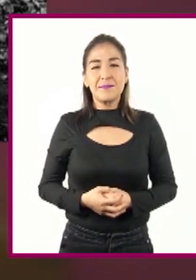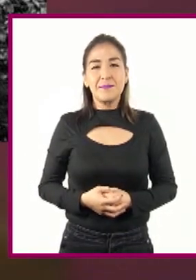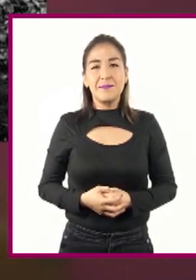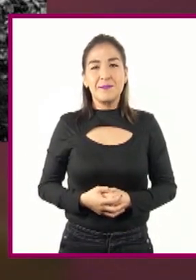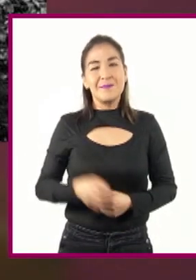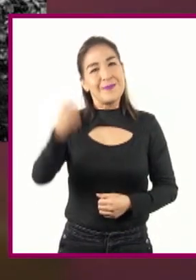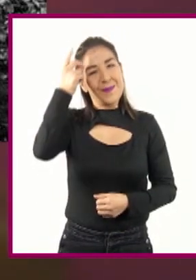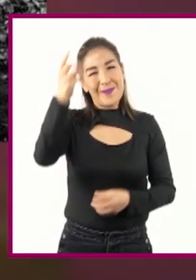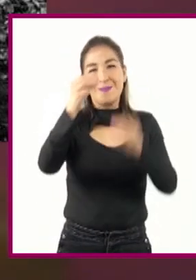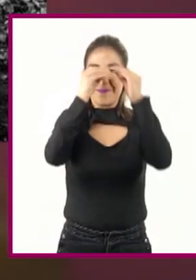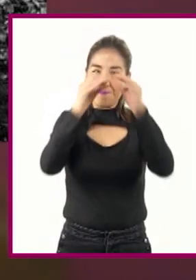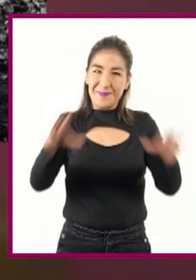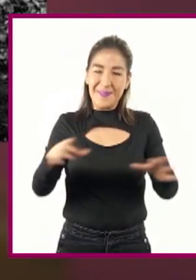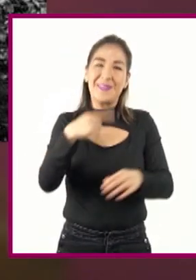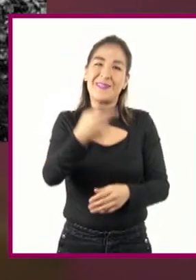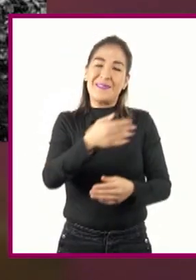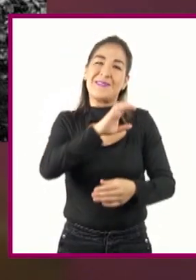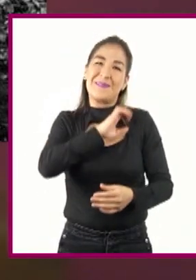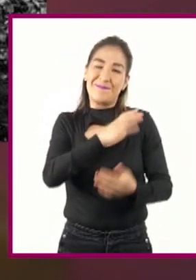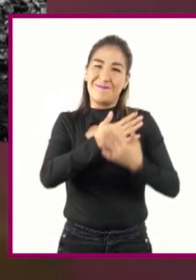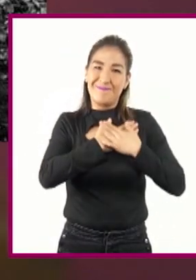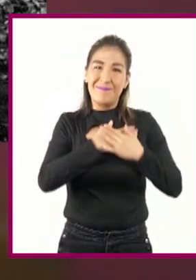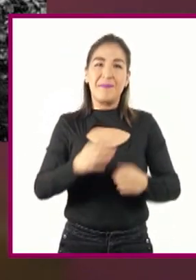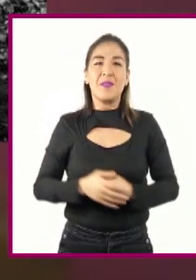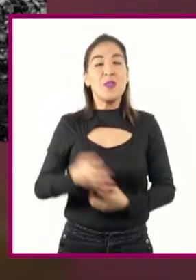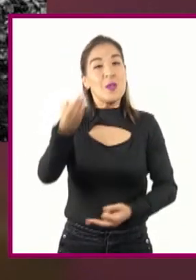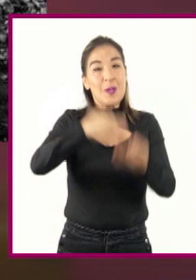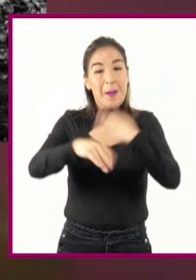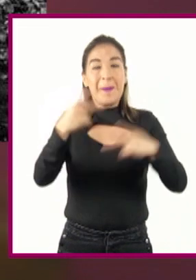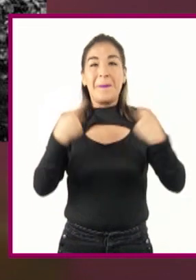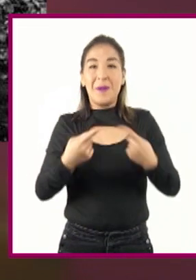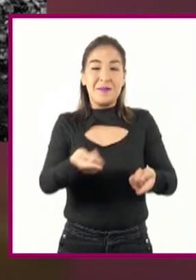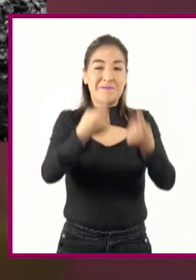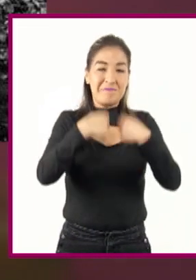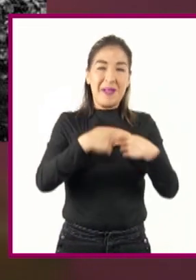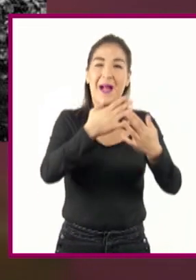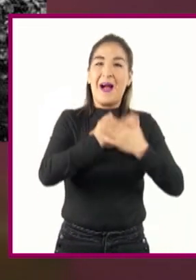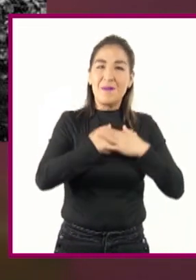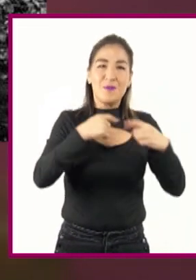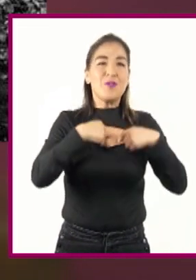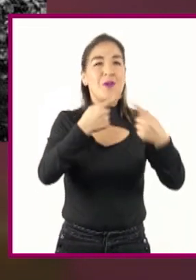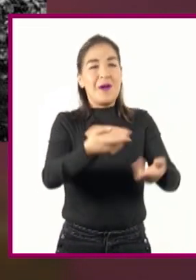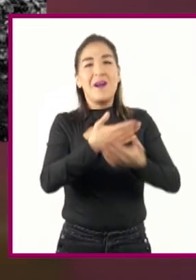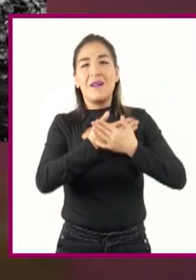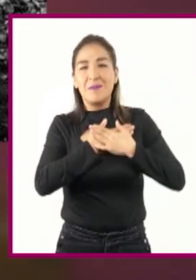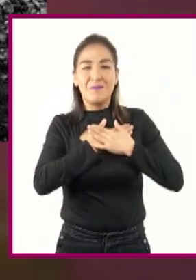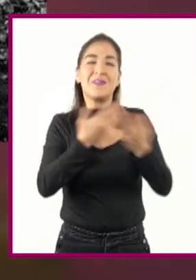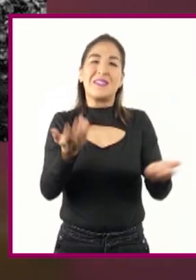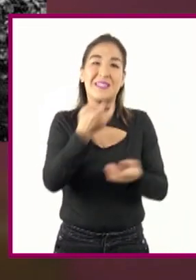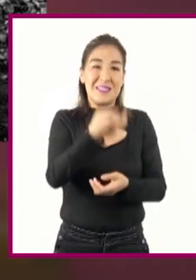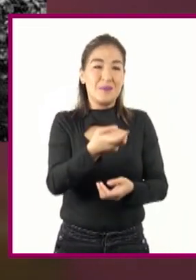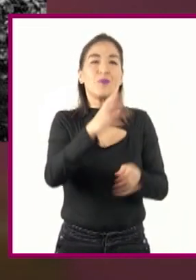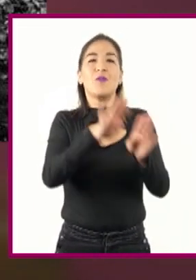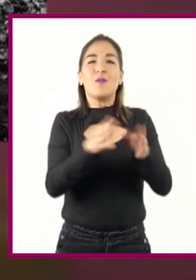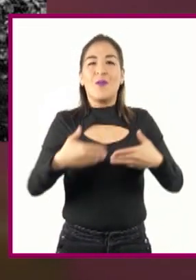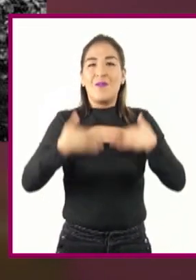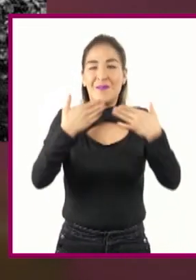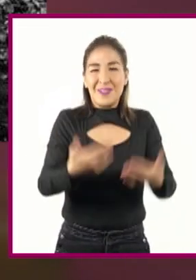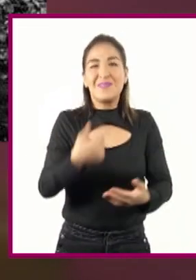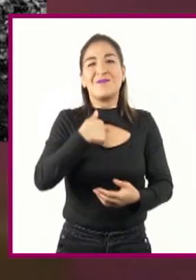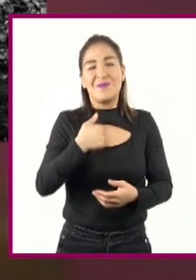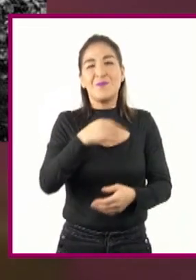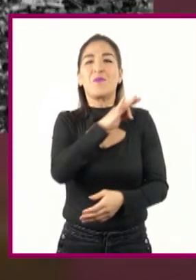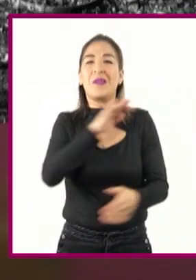Dios te bendiga, cariño. Y a todos los que amo y me aman, porque sin su amor y confianza desfallecería